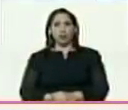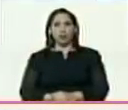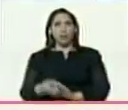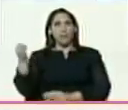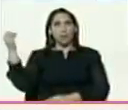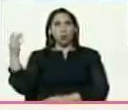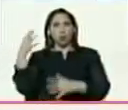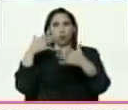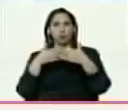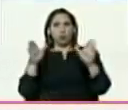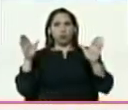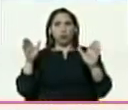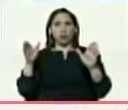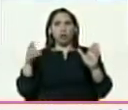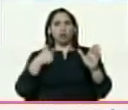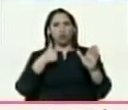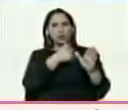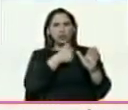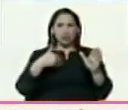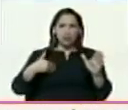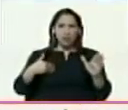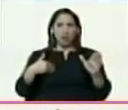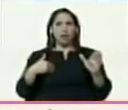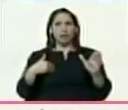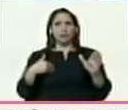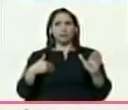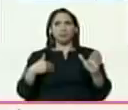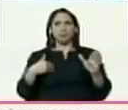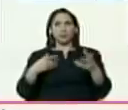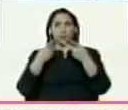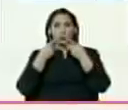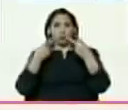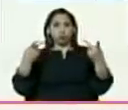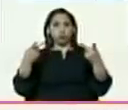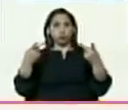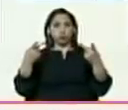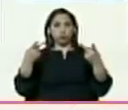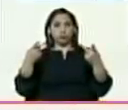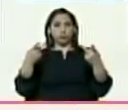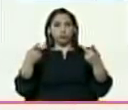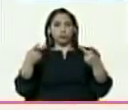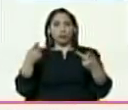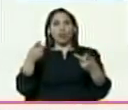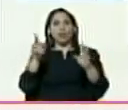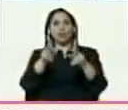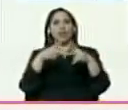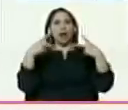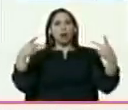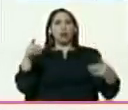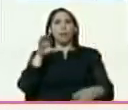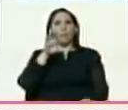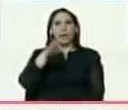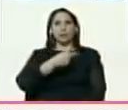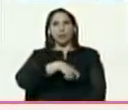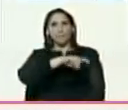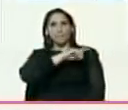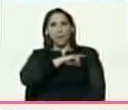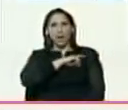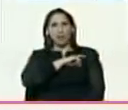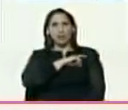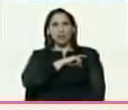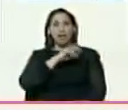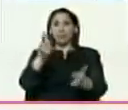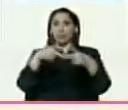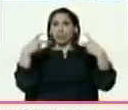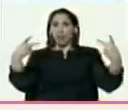quisiera muy brevemente por ejemplo mencionar lo que publica el diario el país de españa un diario que nadie